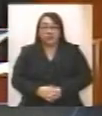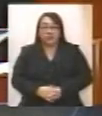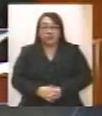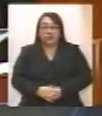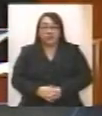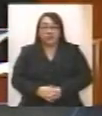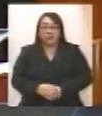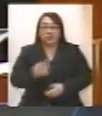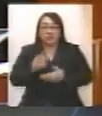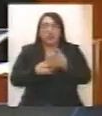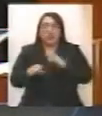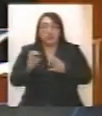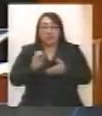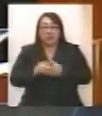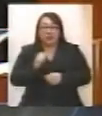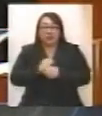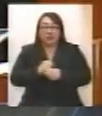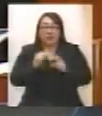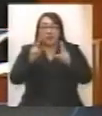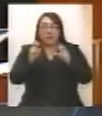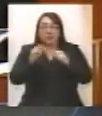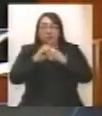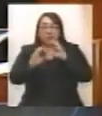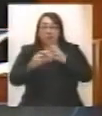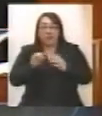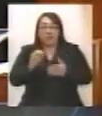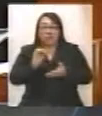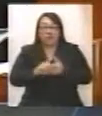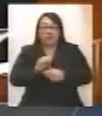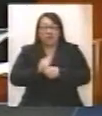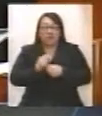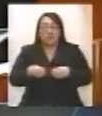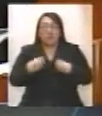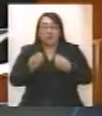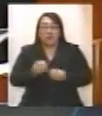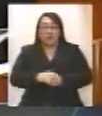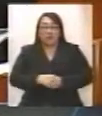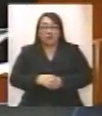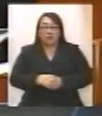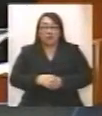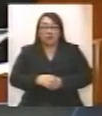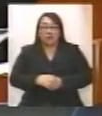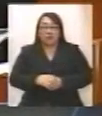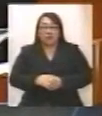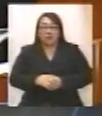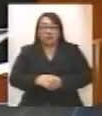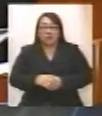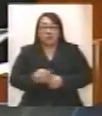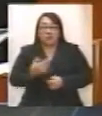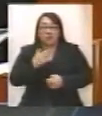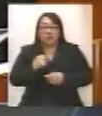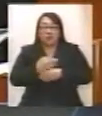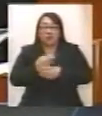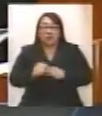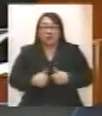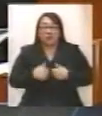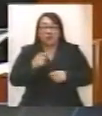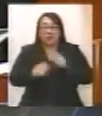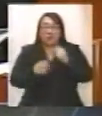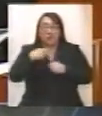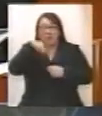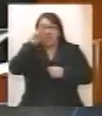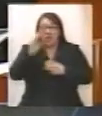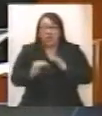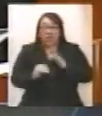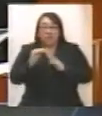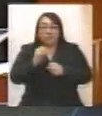empleo, mejora vías de comunicación y más producción para mejorar las condiciones de vida de los peruanos,